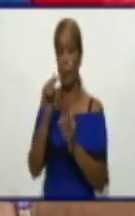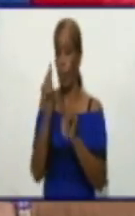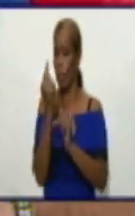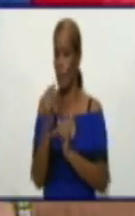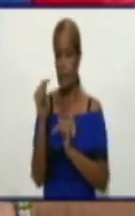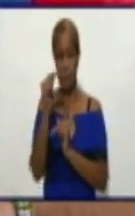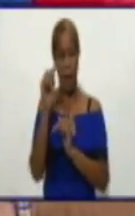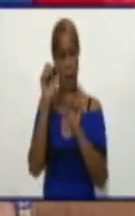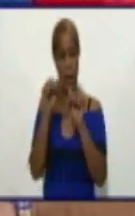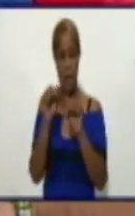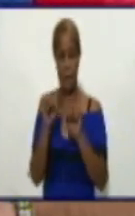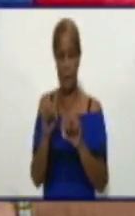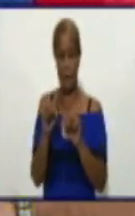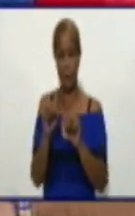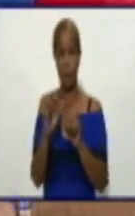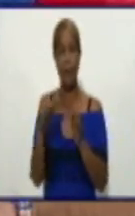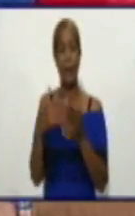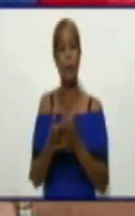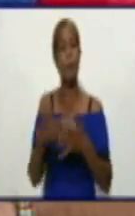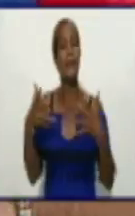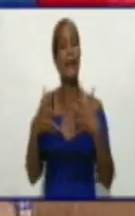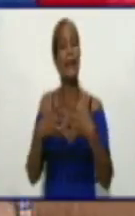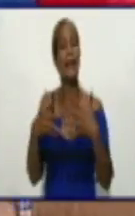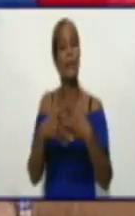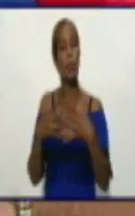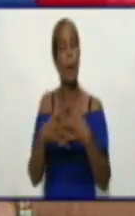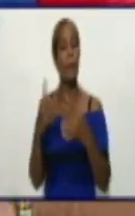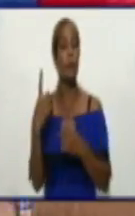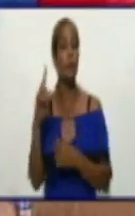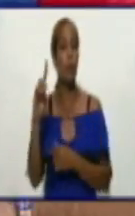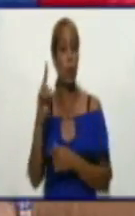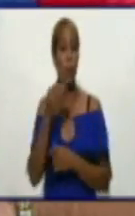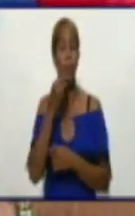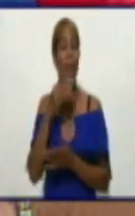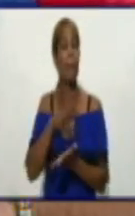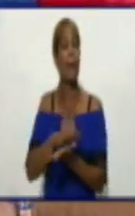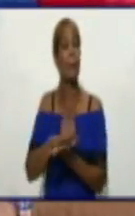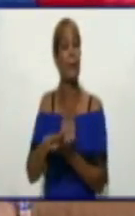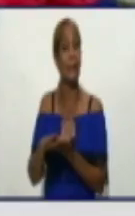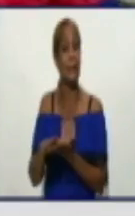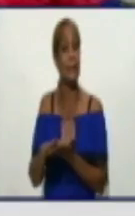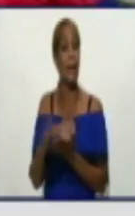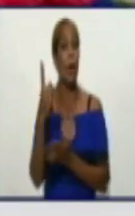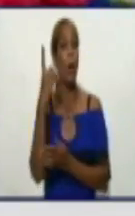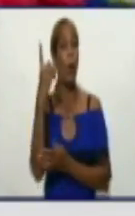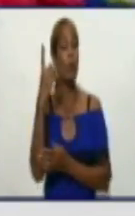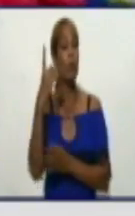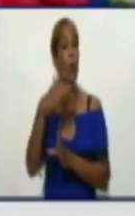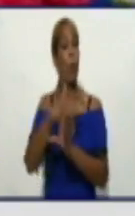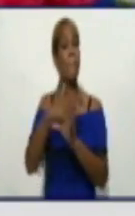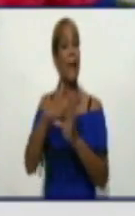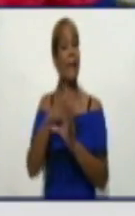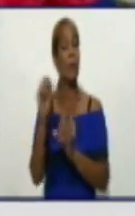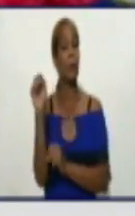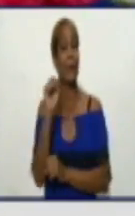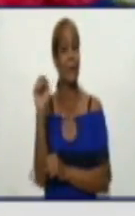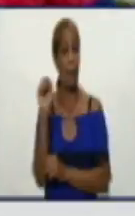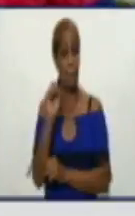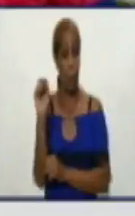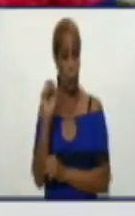acotación está relacionada con que solo se va a permitir por cada propietario un solo medio de transporte. Es decir, la homologación,